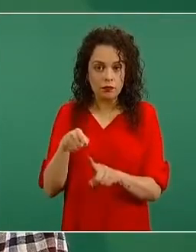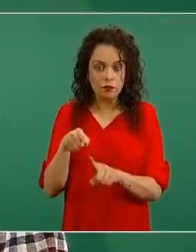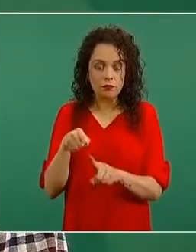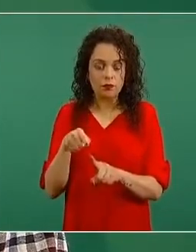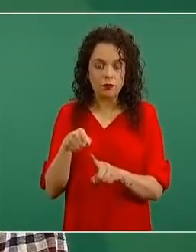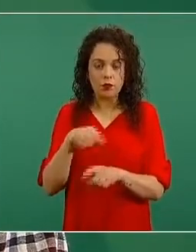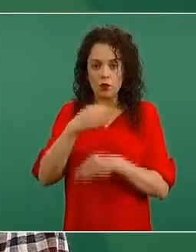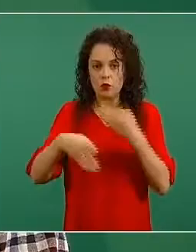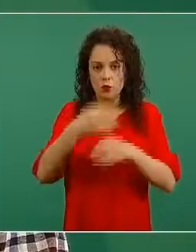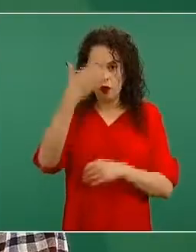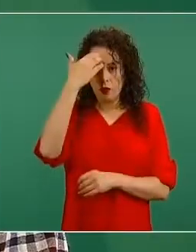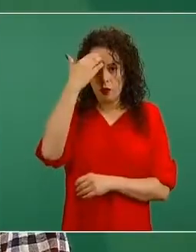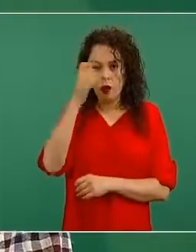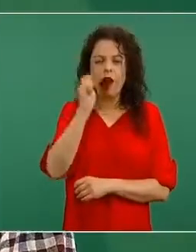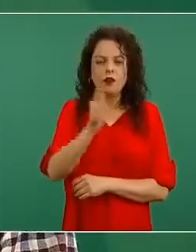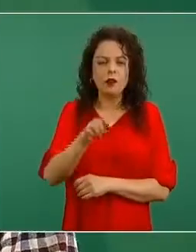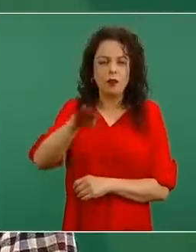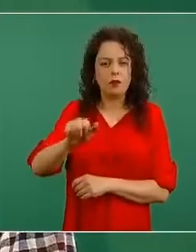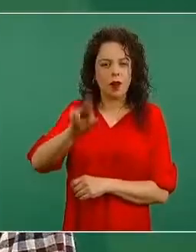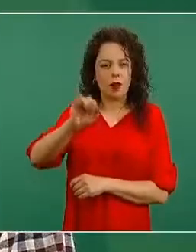conocida popularmente como marihuana.